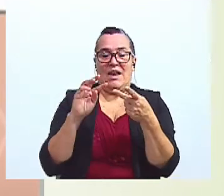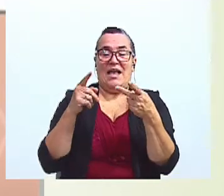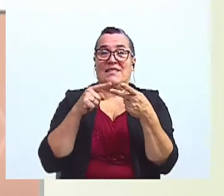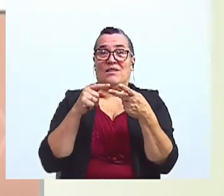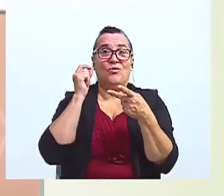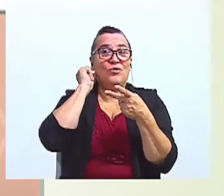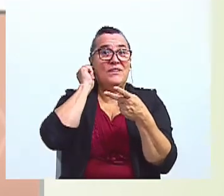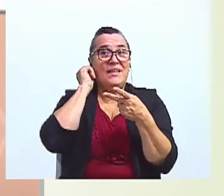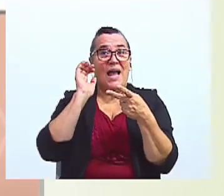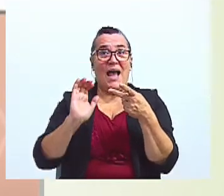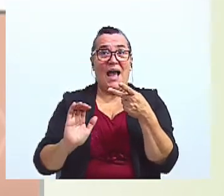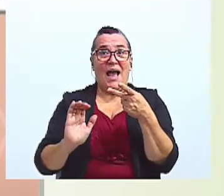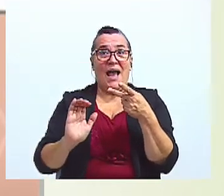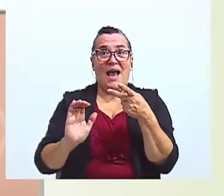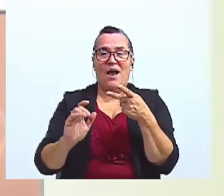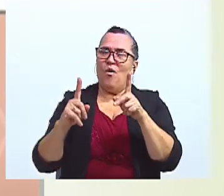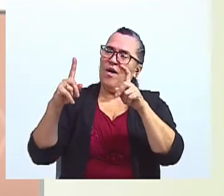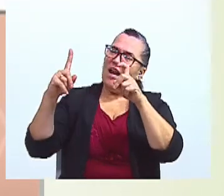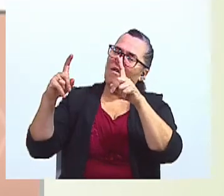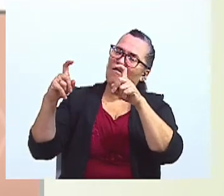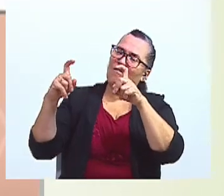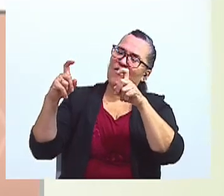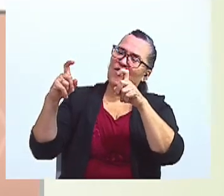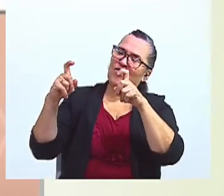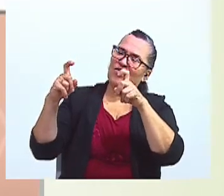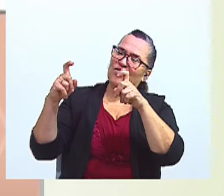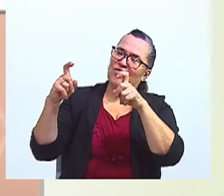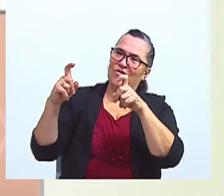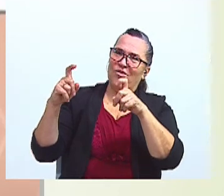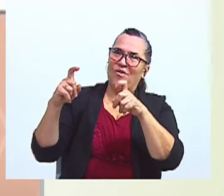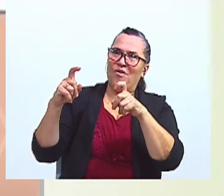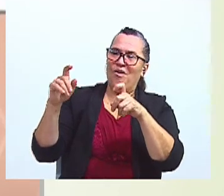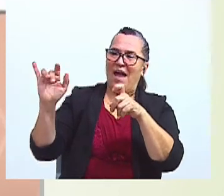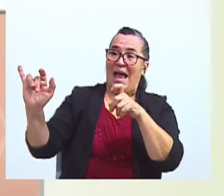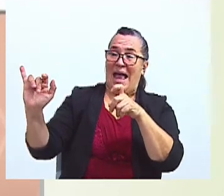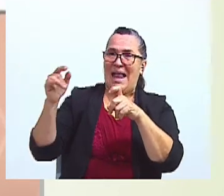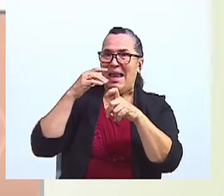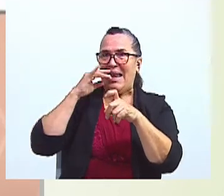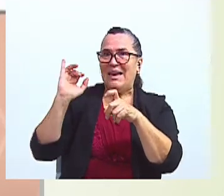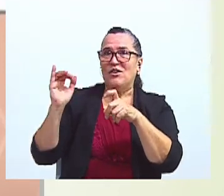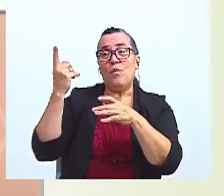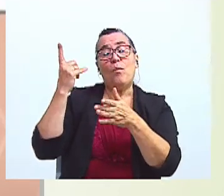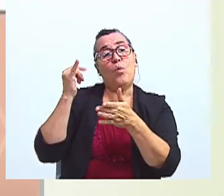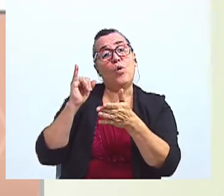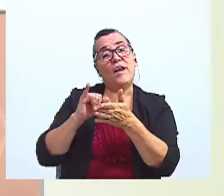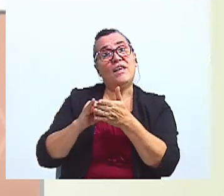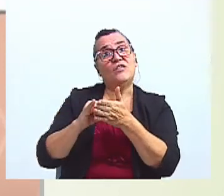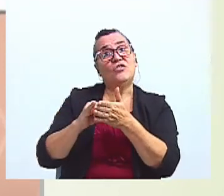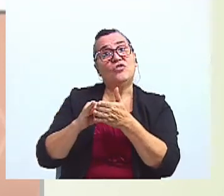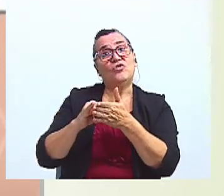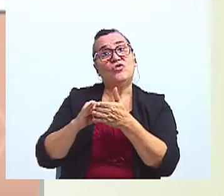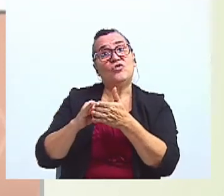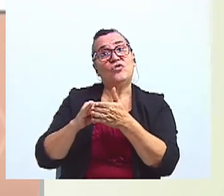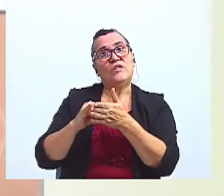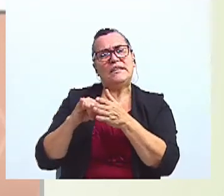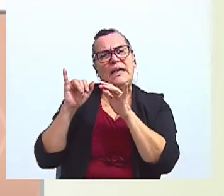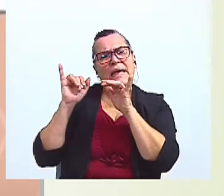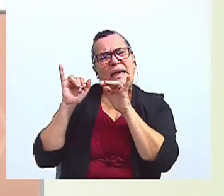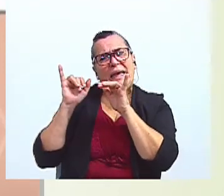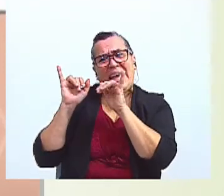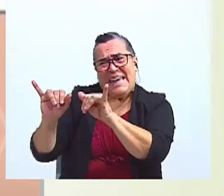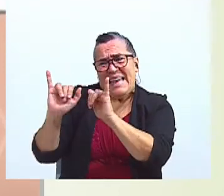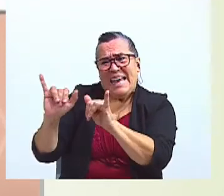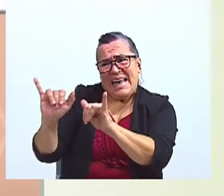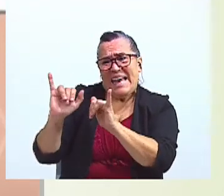segunda está tomándole una fotografía al niño. Por eso le dice, quédate